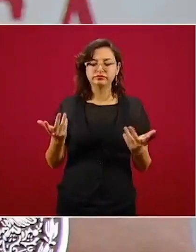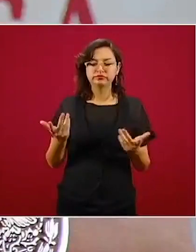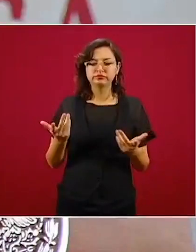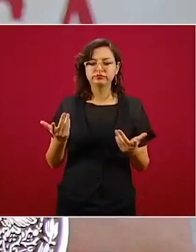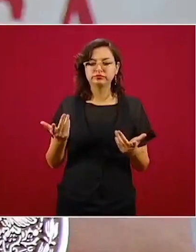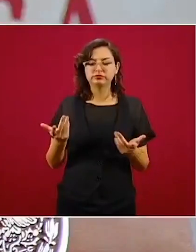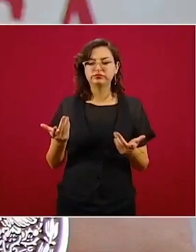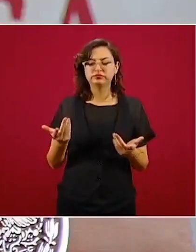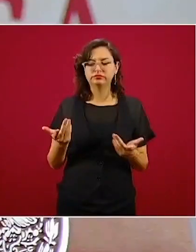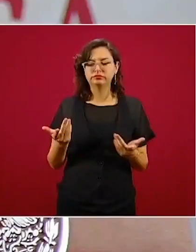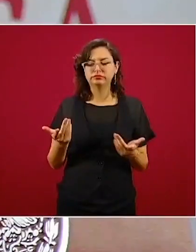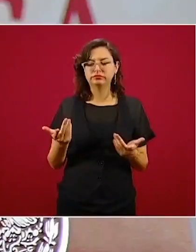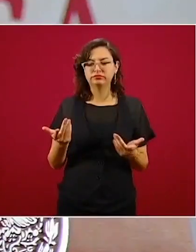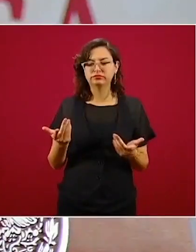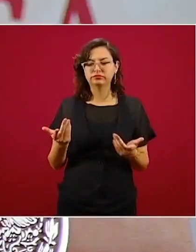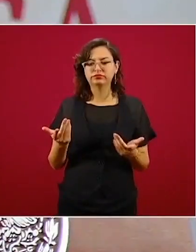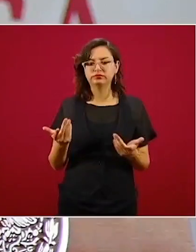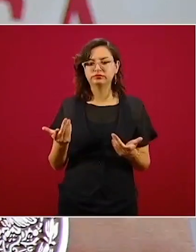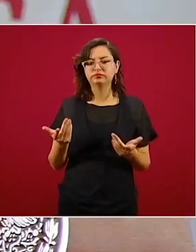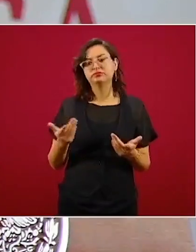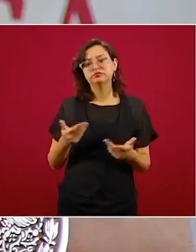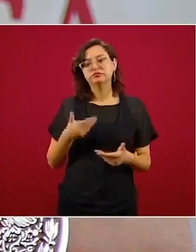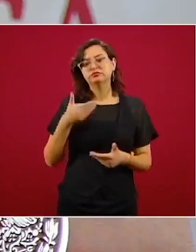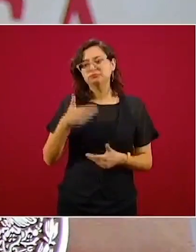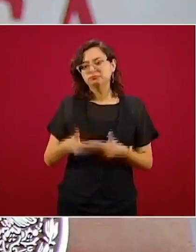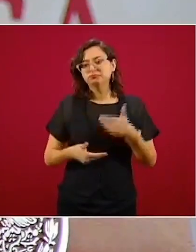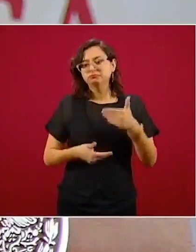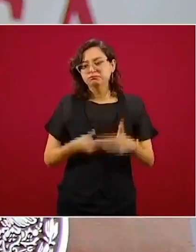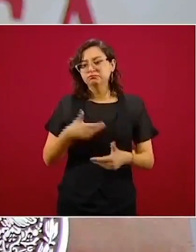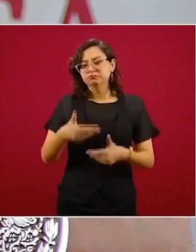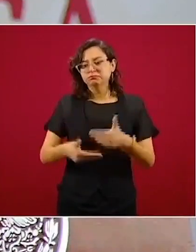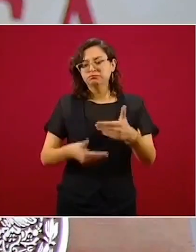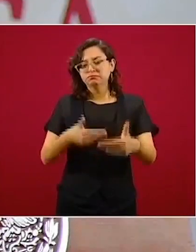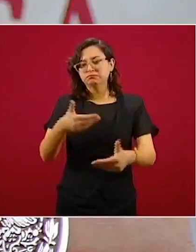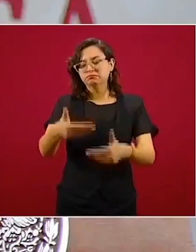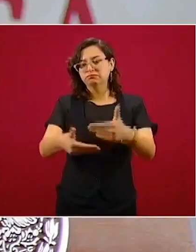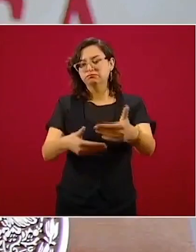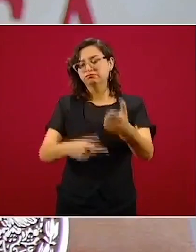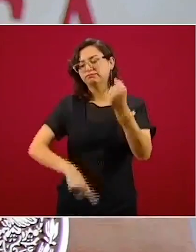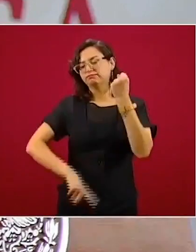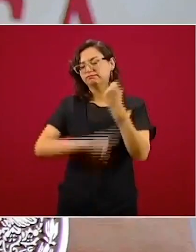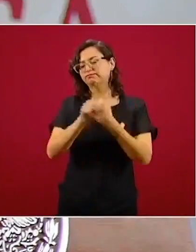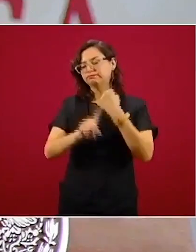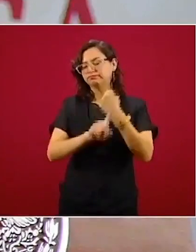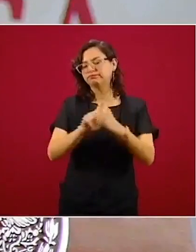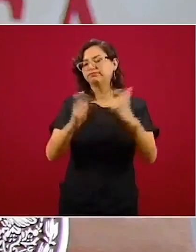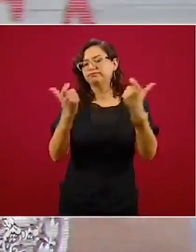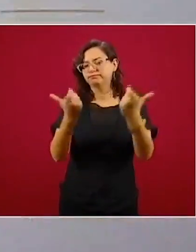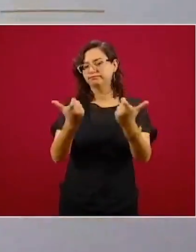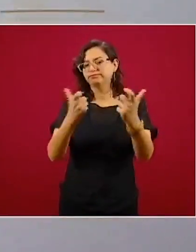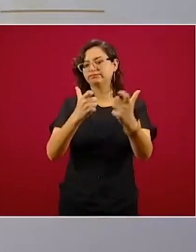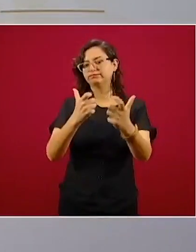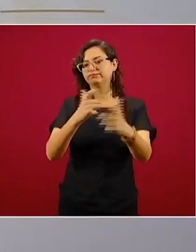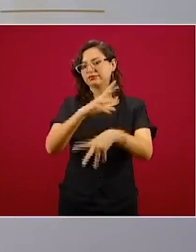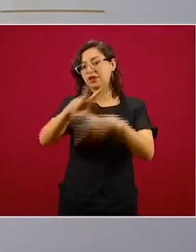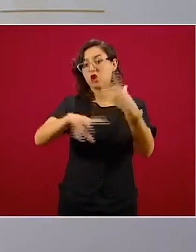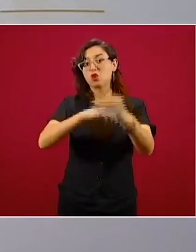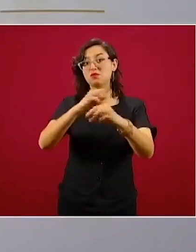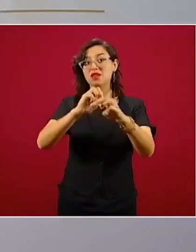vamos a tener problemas por la caída de la economía mundial